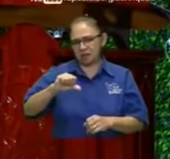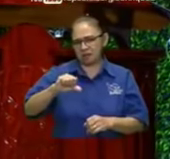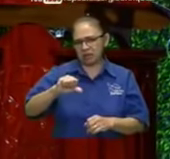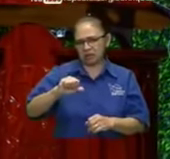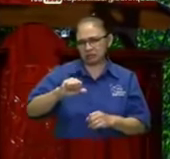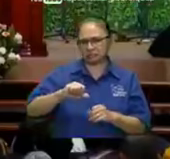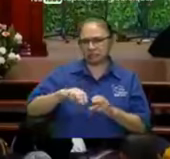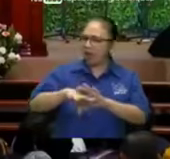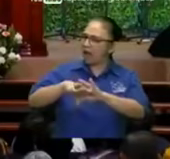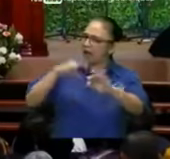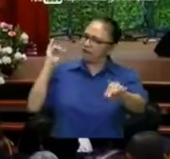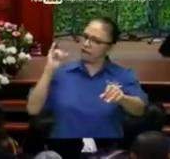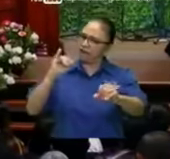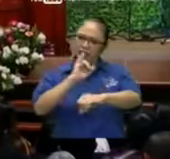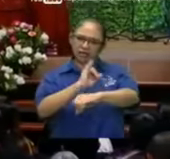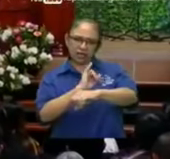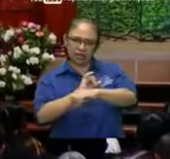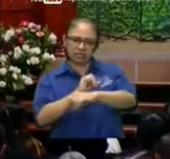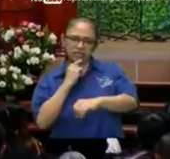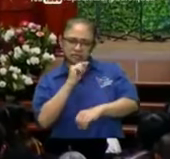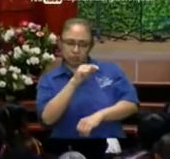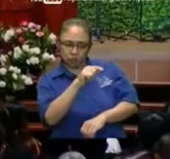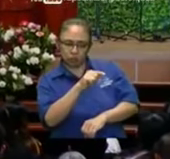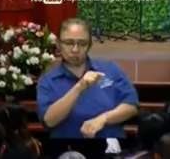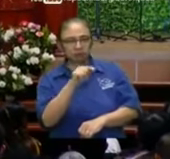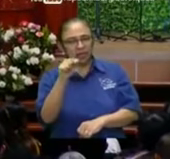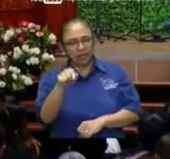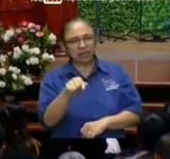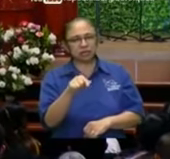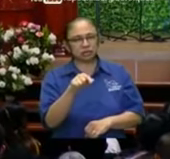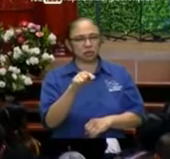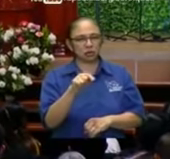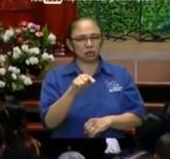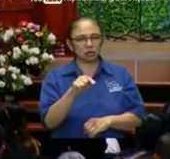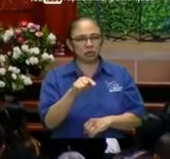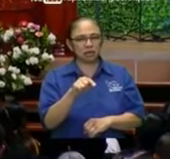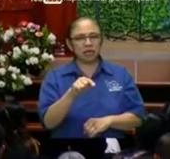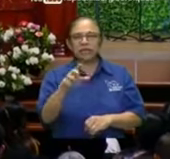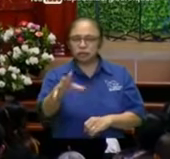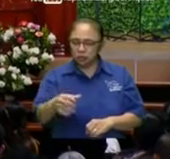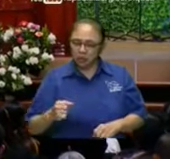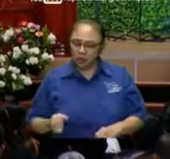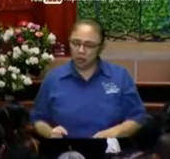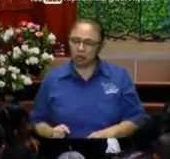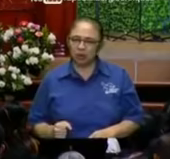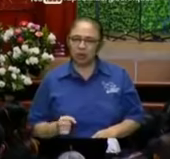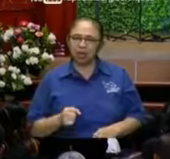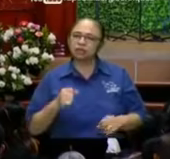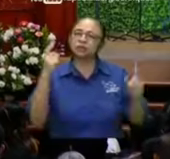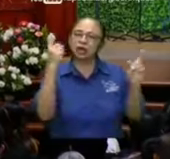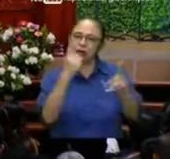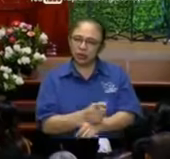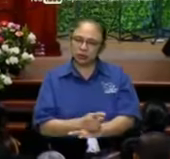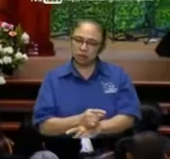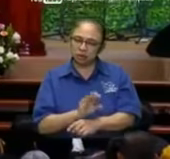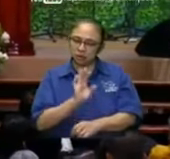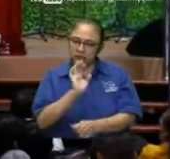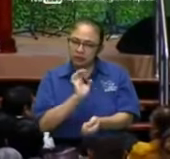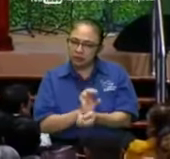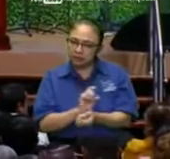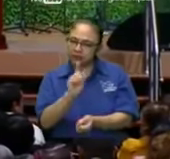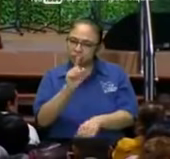privilegio? Entonces, renuevo de la autoridad. Vamos a ir terminando.